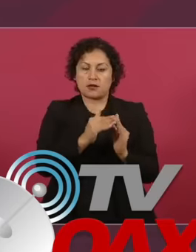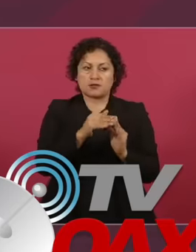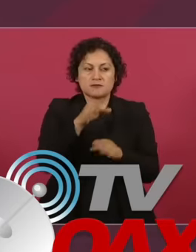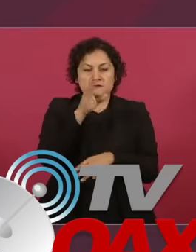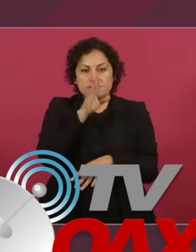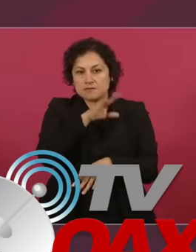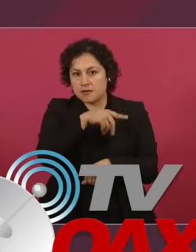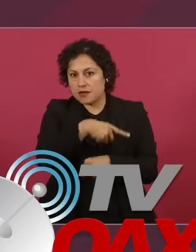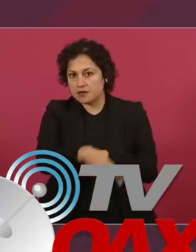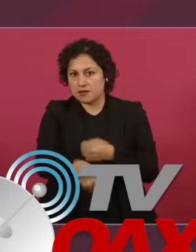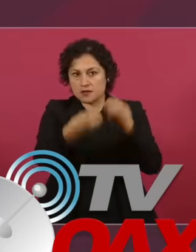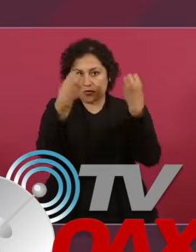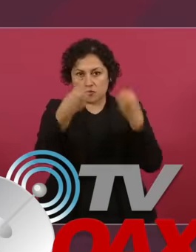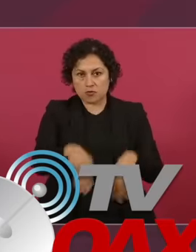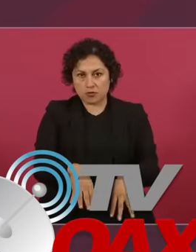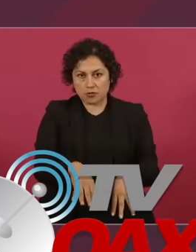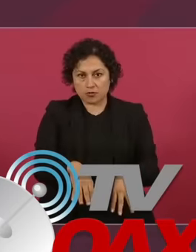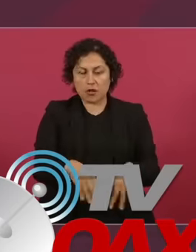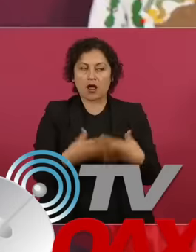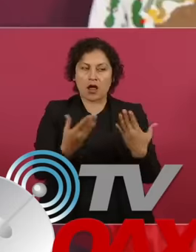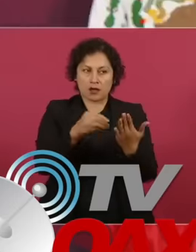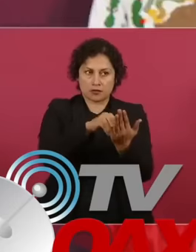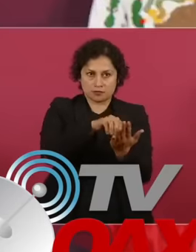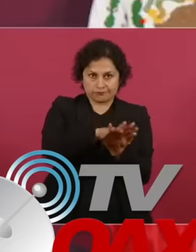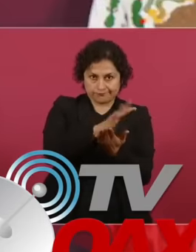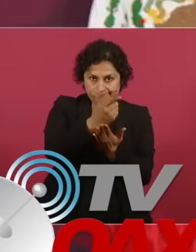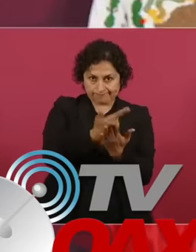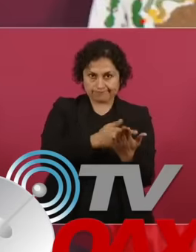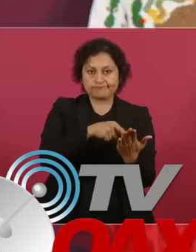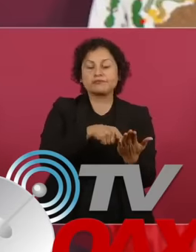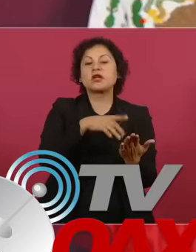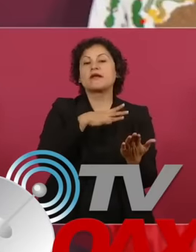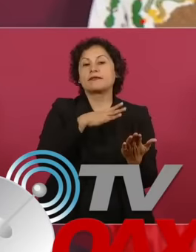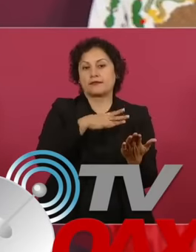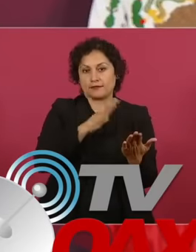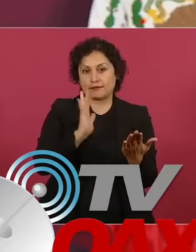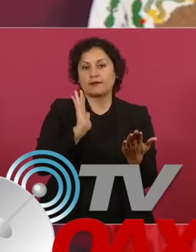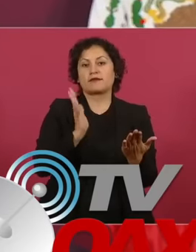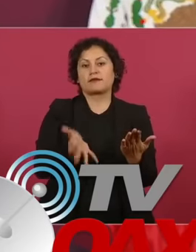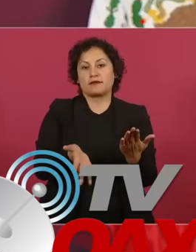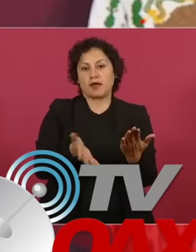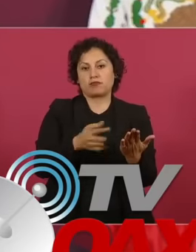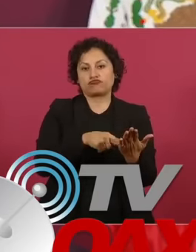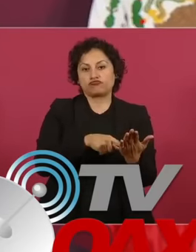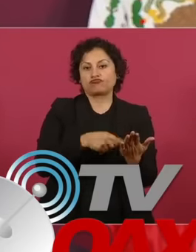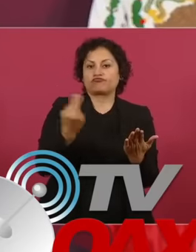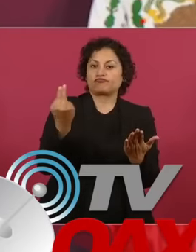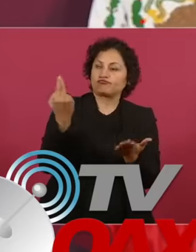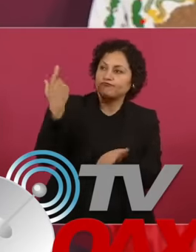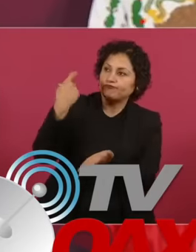afectados. Y pues se requiere esa cantidad